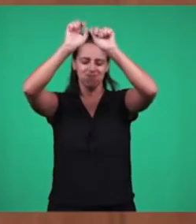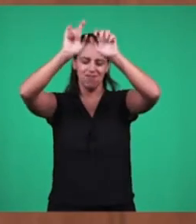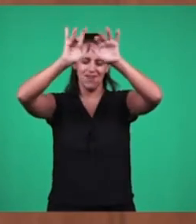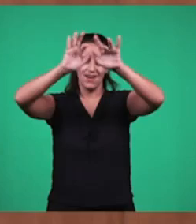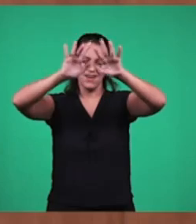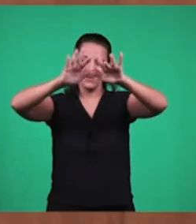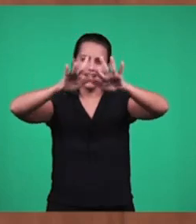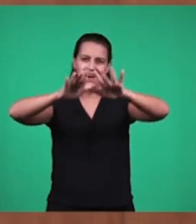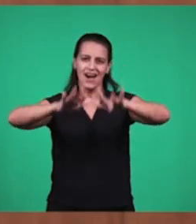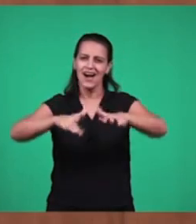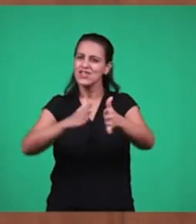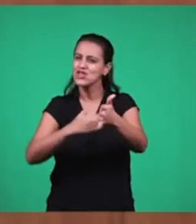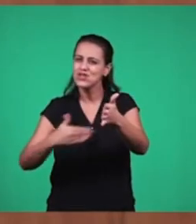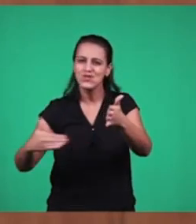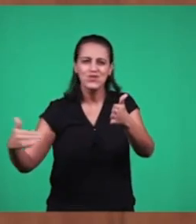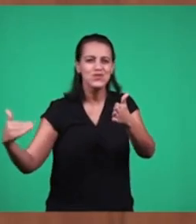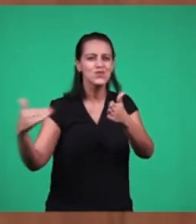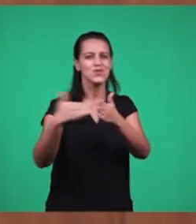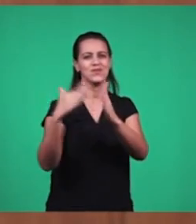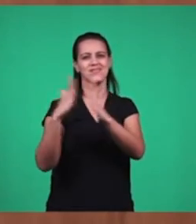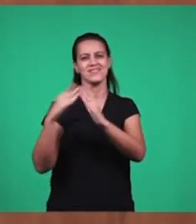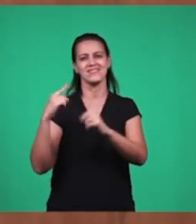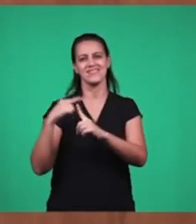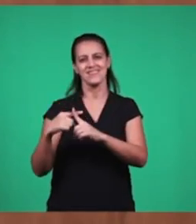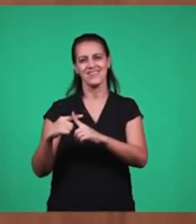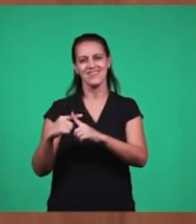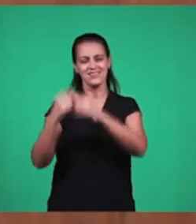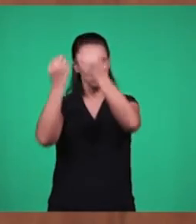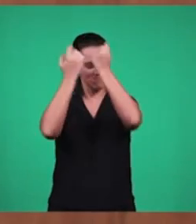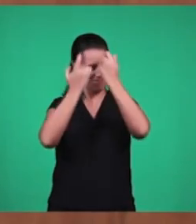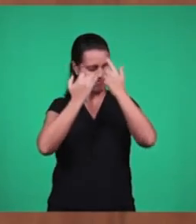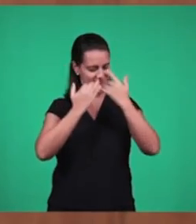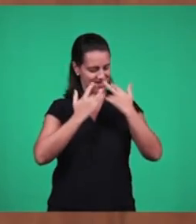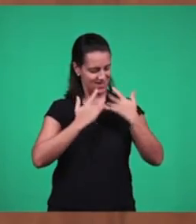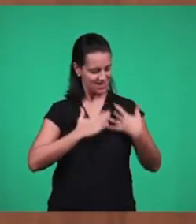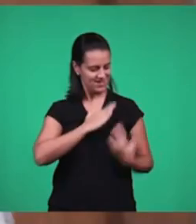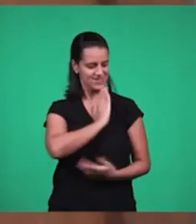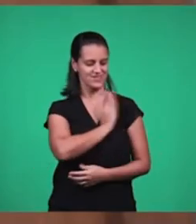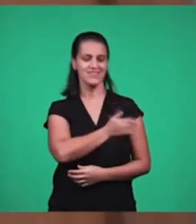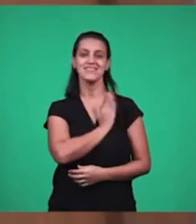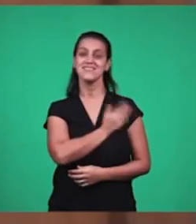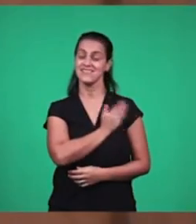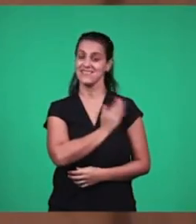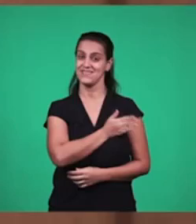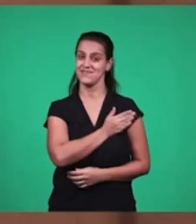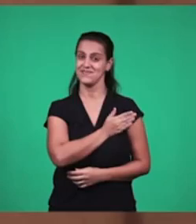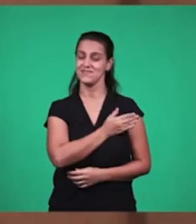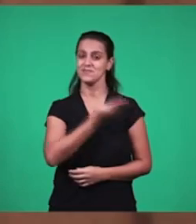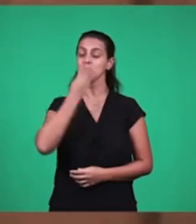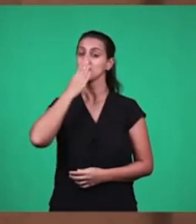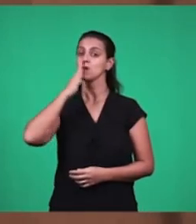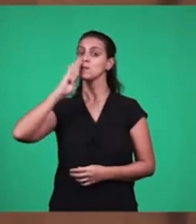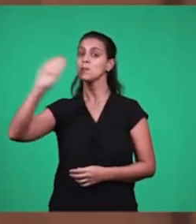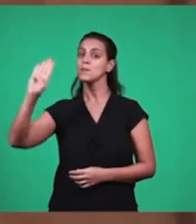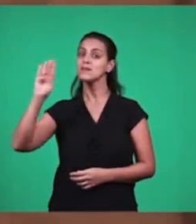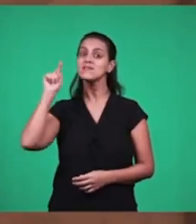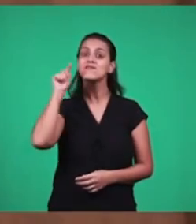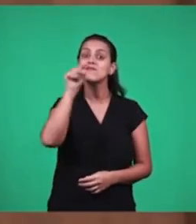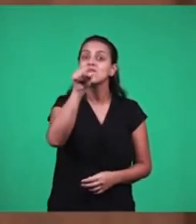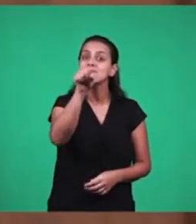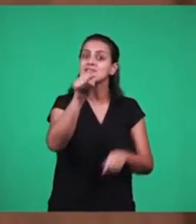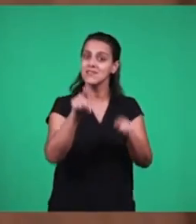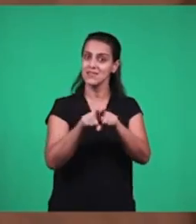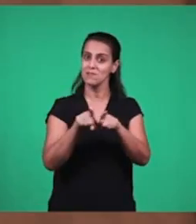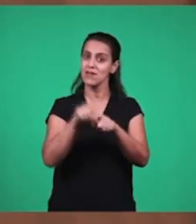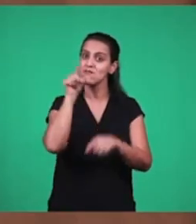siendo derramado sobre la iglesia, está sobre nuestro corazón. Y esta promesa es también